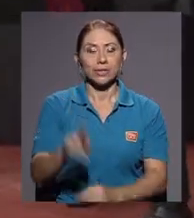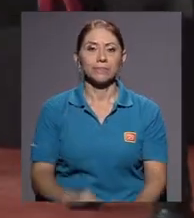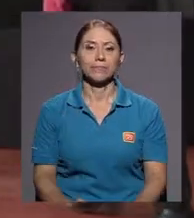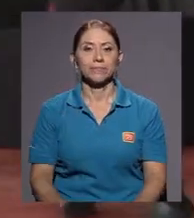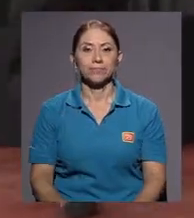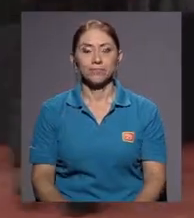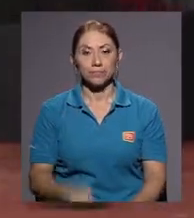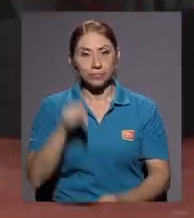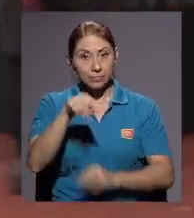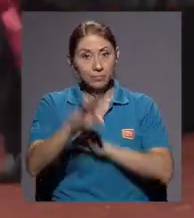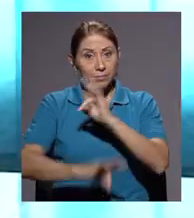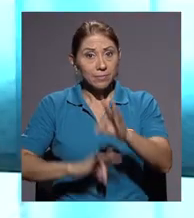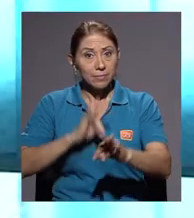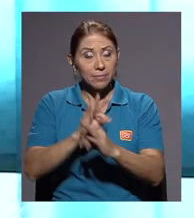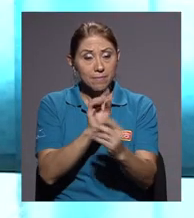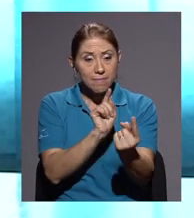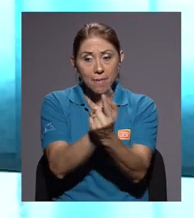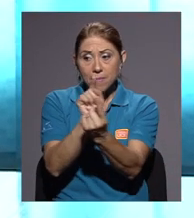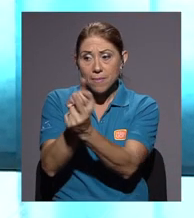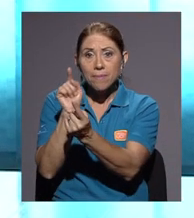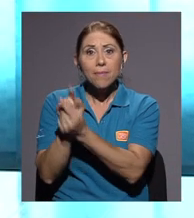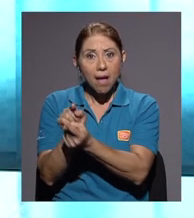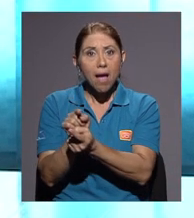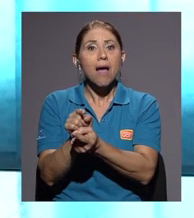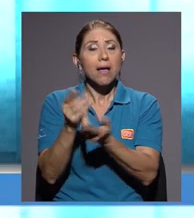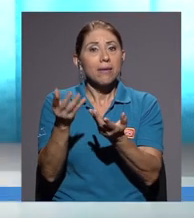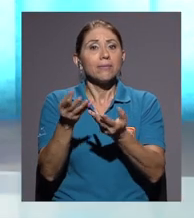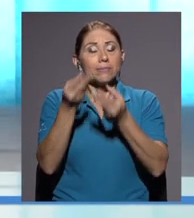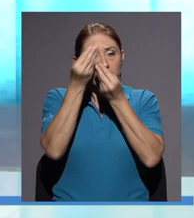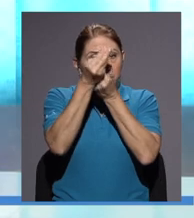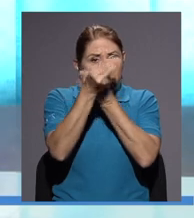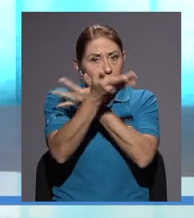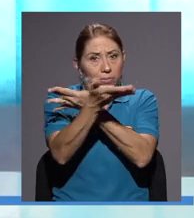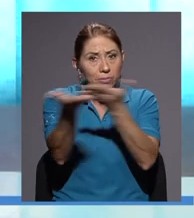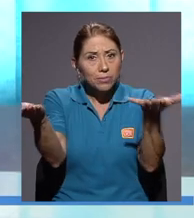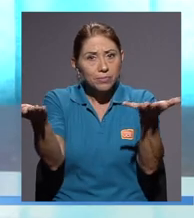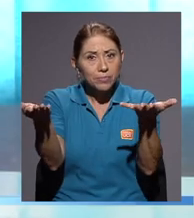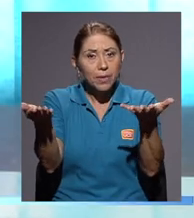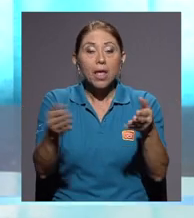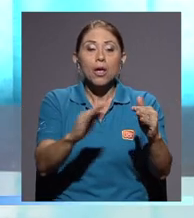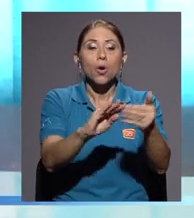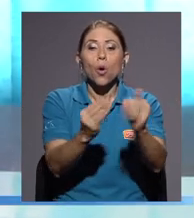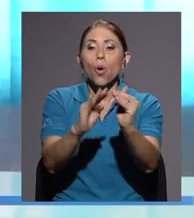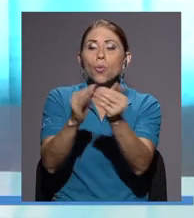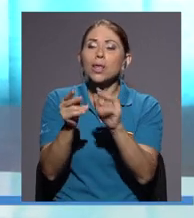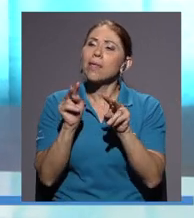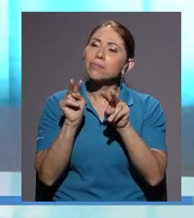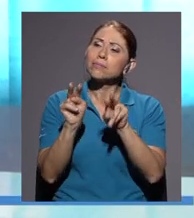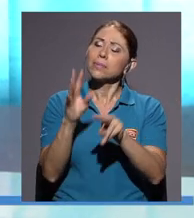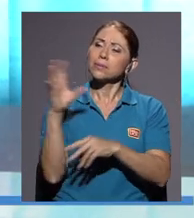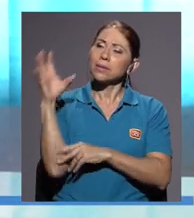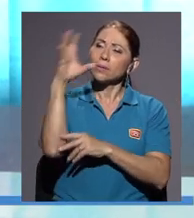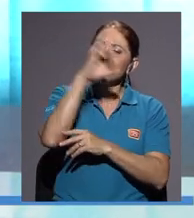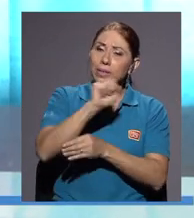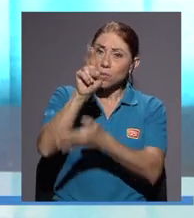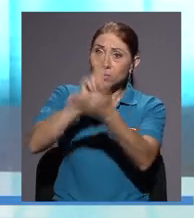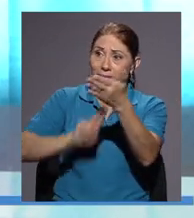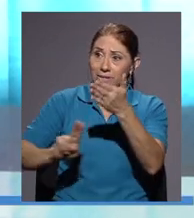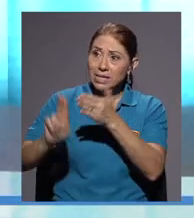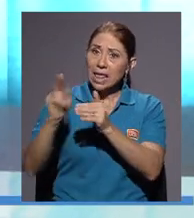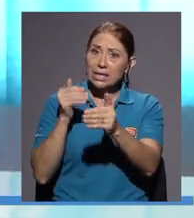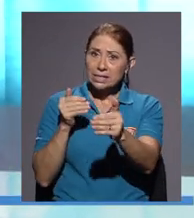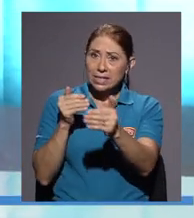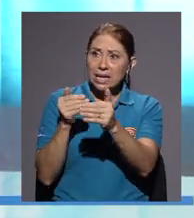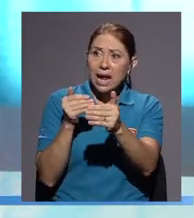Este tipo de encuentros lleva esa información, hace que las comunidades puedan ver a la universidad como una entidad cercana,